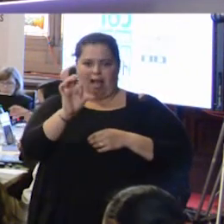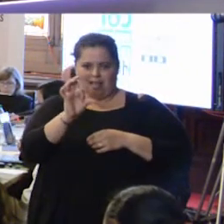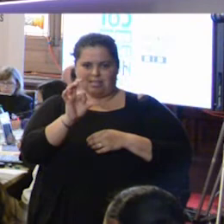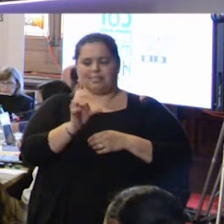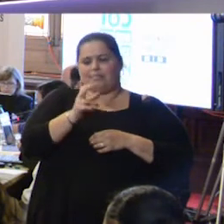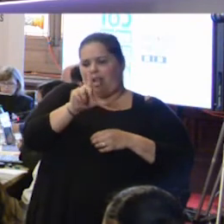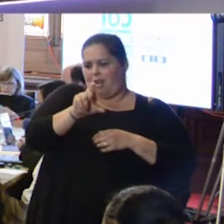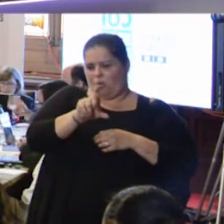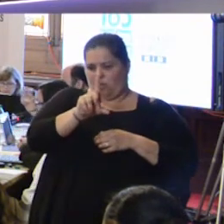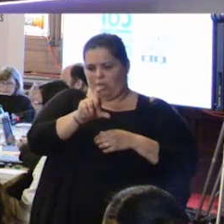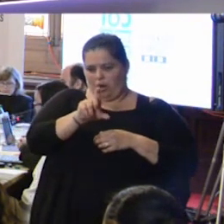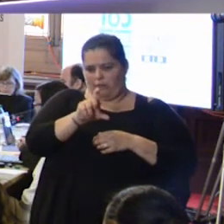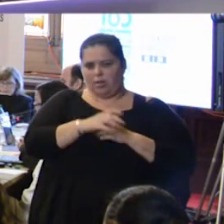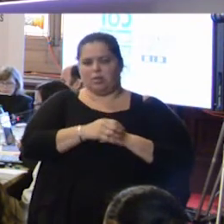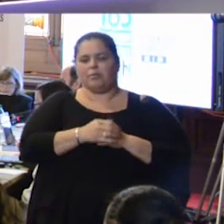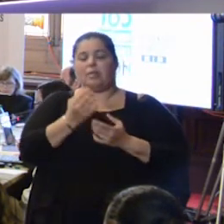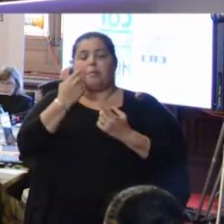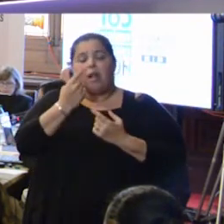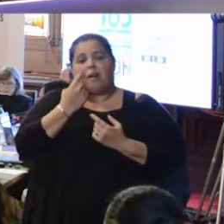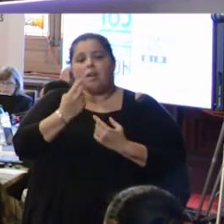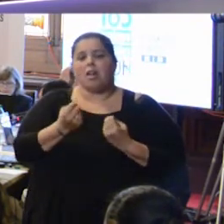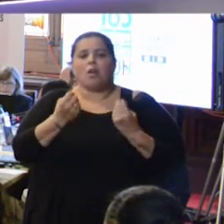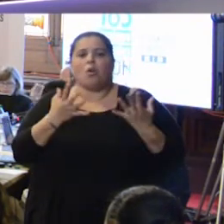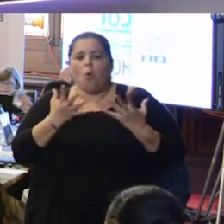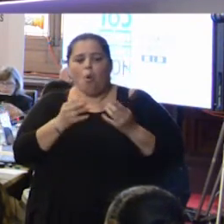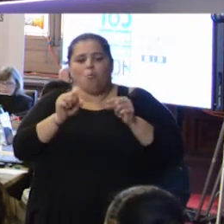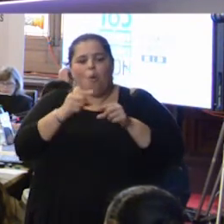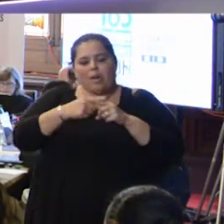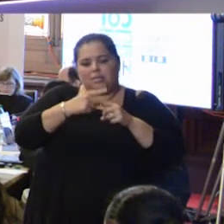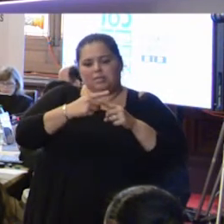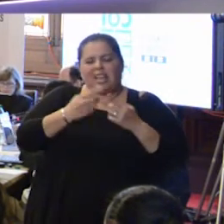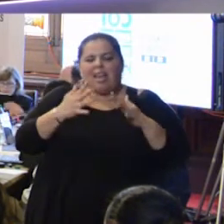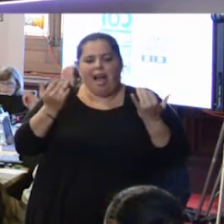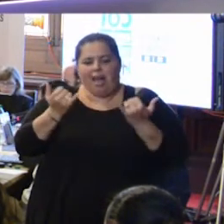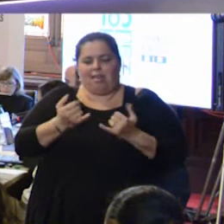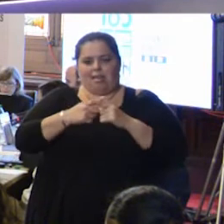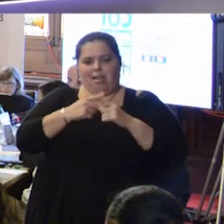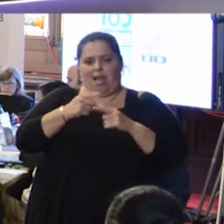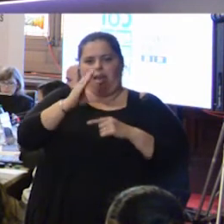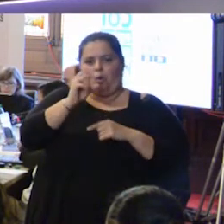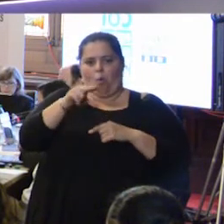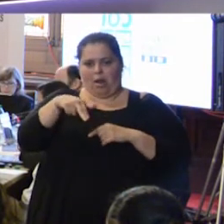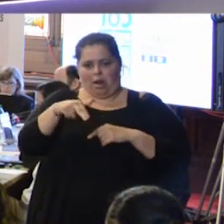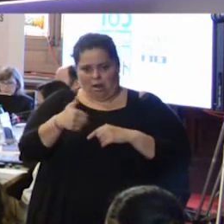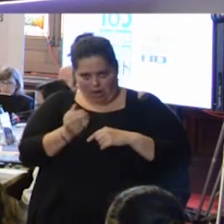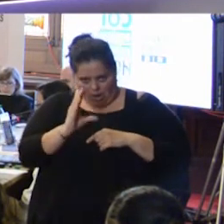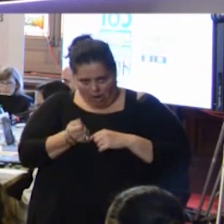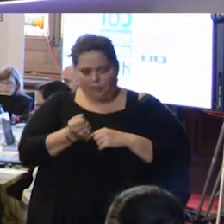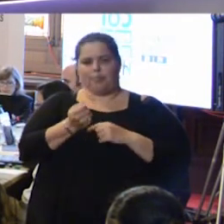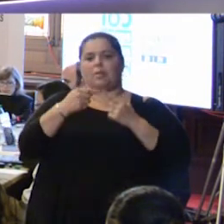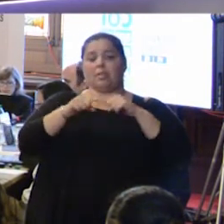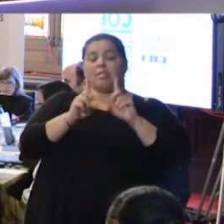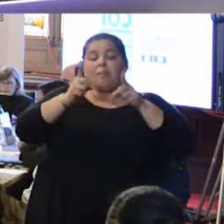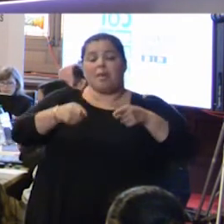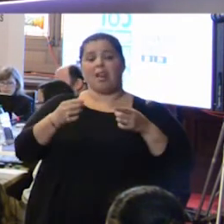gestión ambiental que existan en cada cuenca y está conformada también por miembros de la sociedad civil. Esto involucra